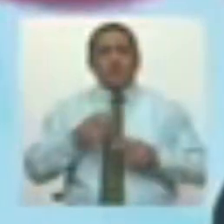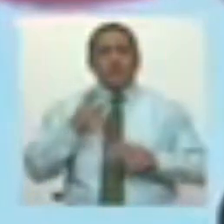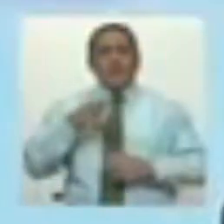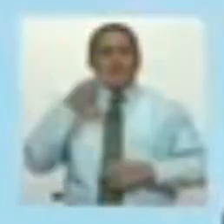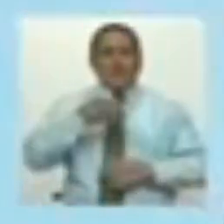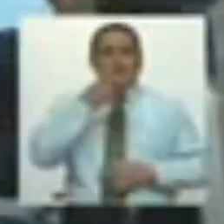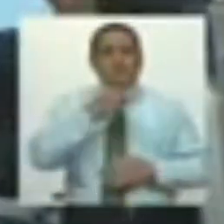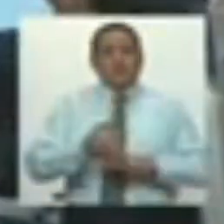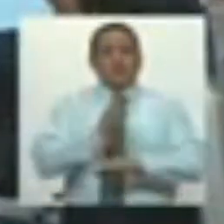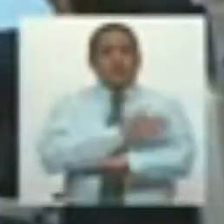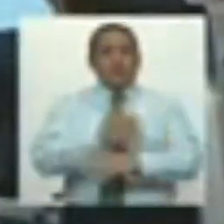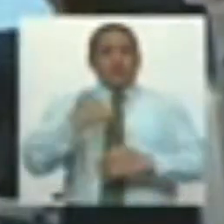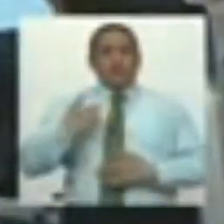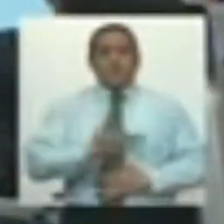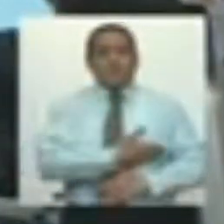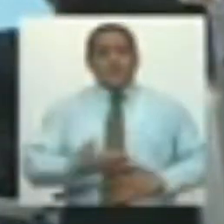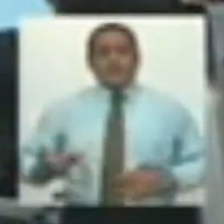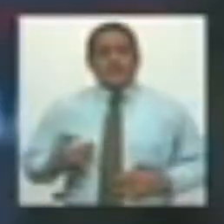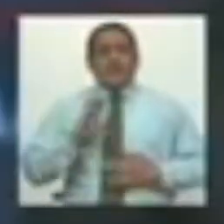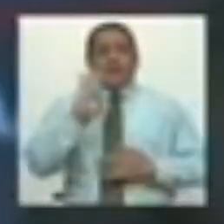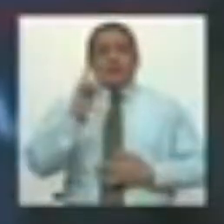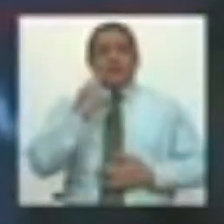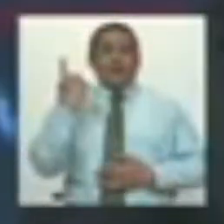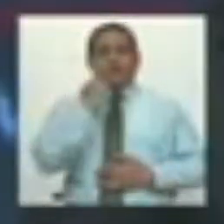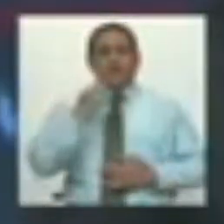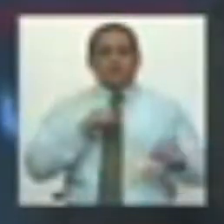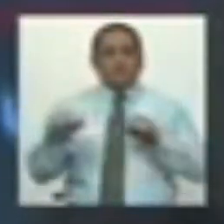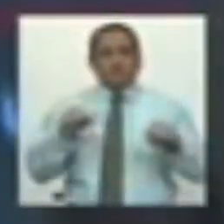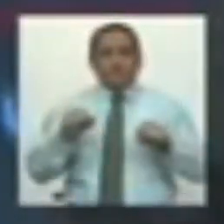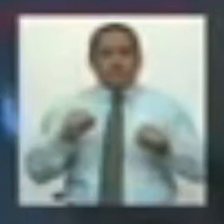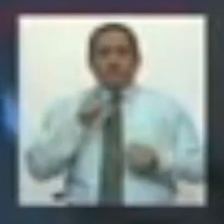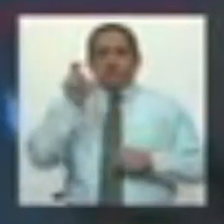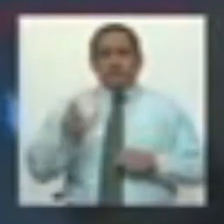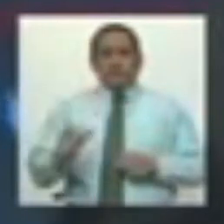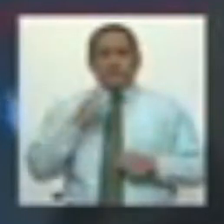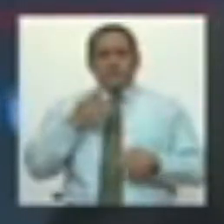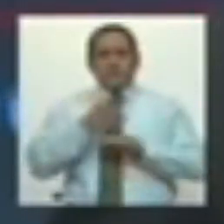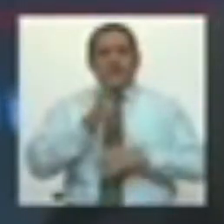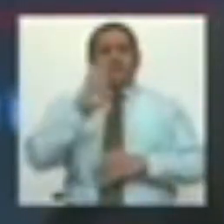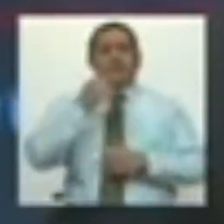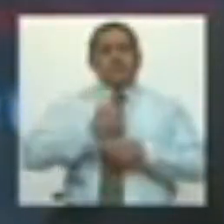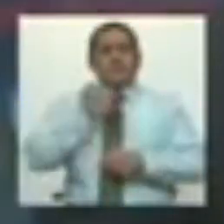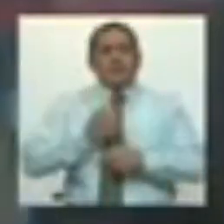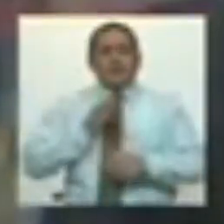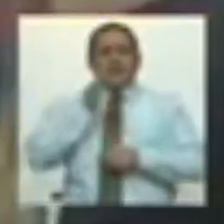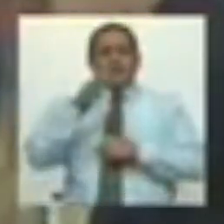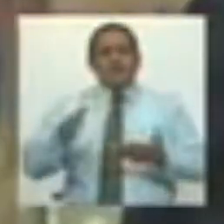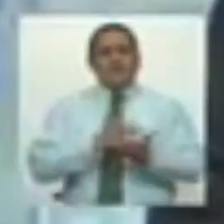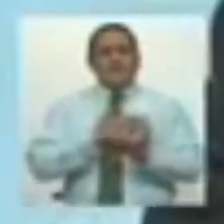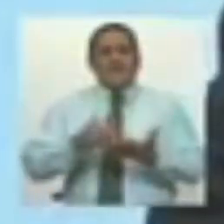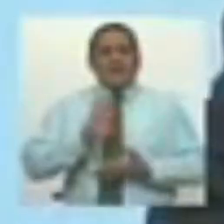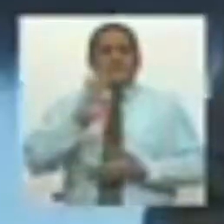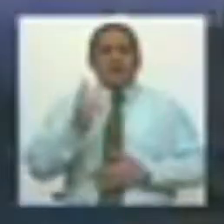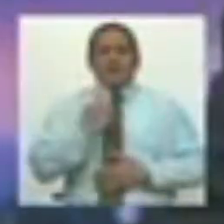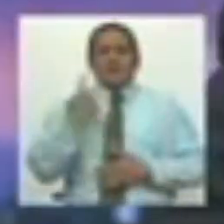fui presidente del banco de la nación ocurrió el sismo y usted todavía no había llegado y el banco ya estaba funcionando y no funcionaba ningún otro